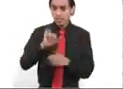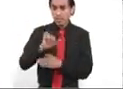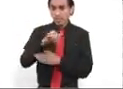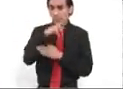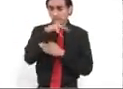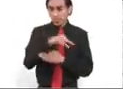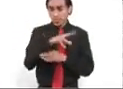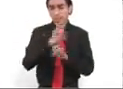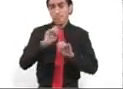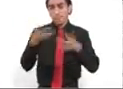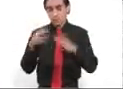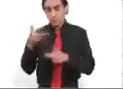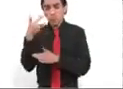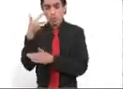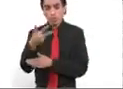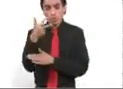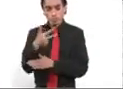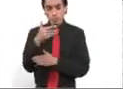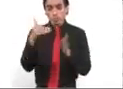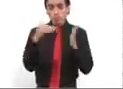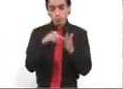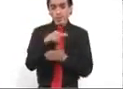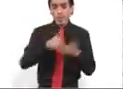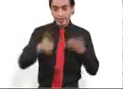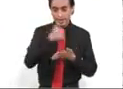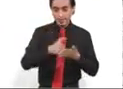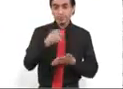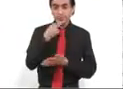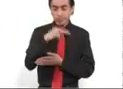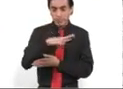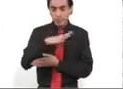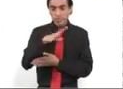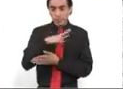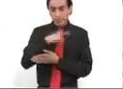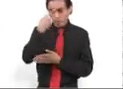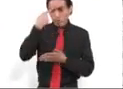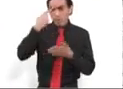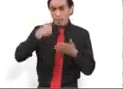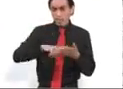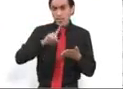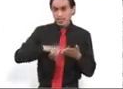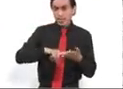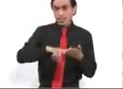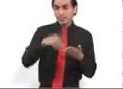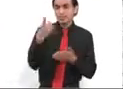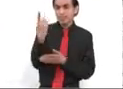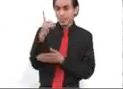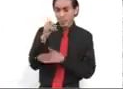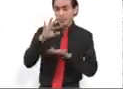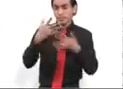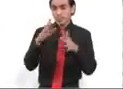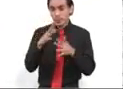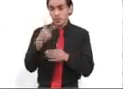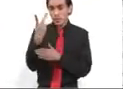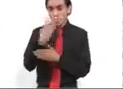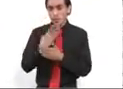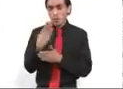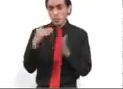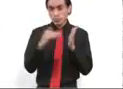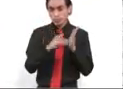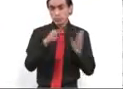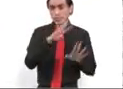en la ciudad o las que han estado operando en la ciudad. A finales de este año estamos hablando ya de la chatarrización de 2,500